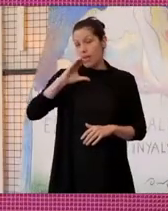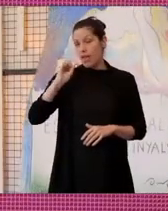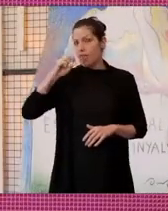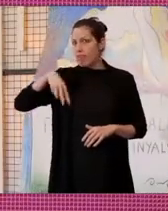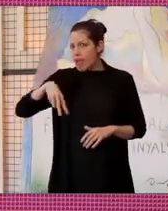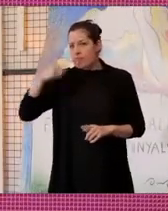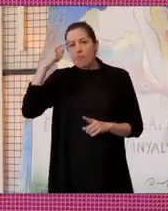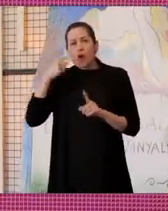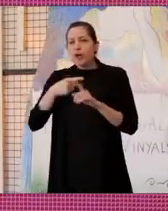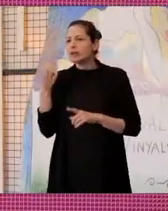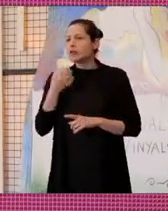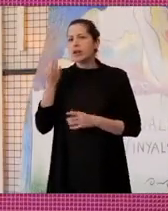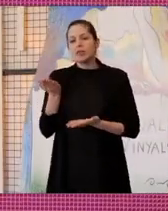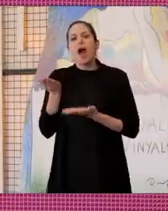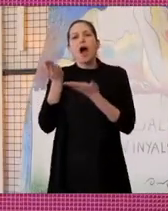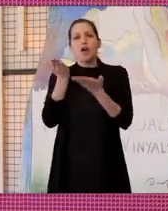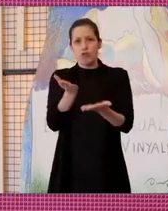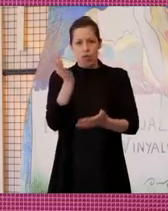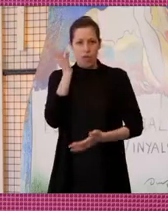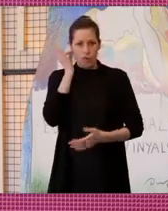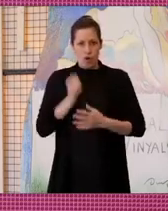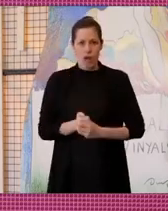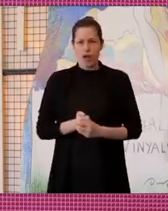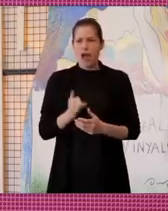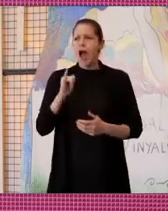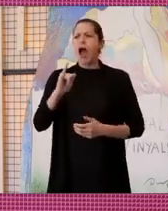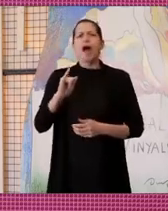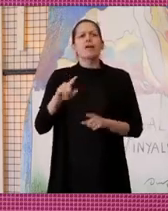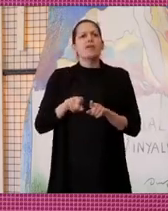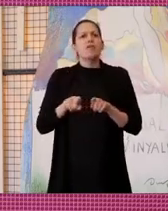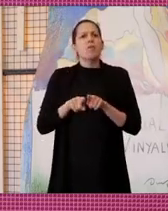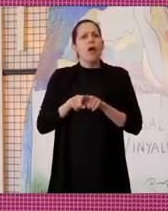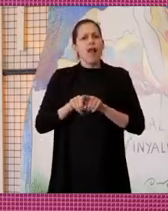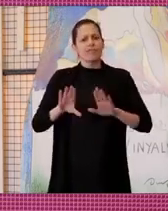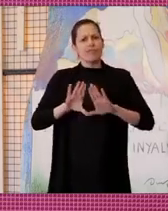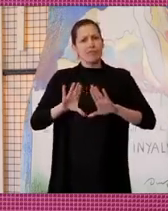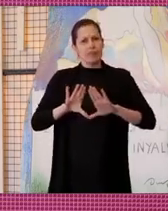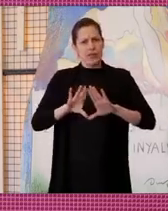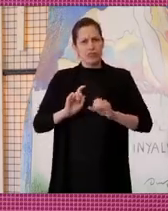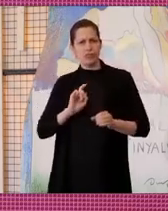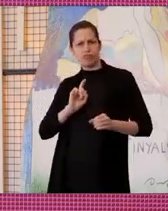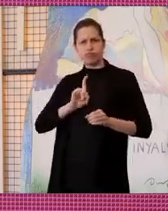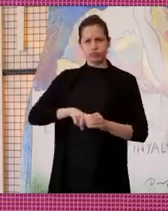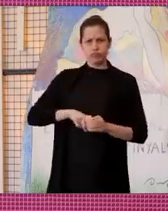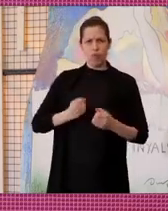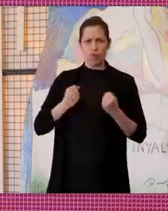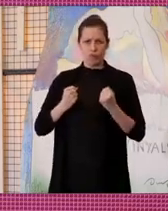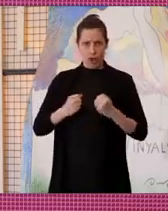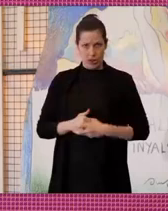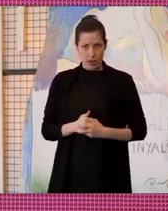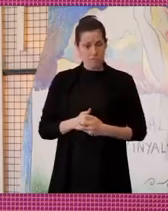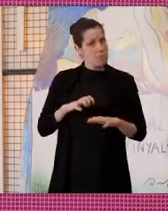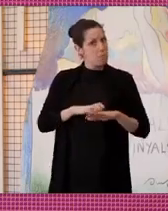había muchísimo muchísima militancia había muchísimas personas hombres y mujeres la mayoría